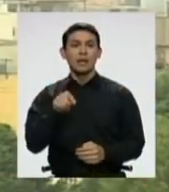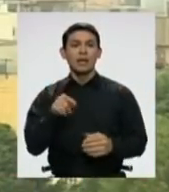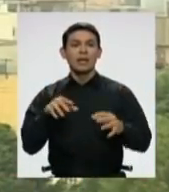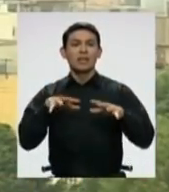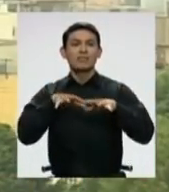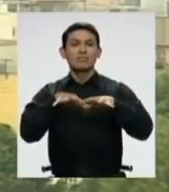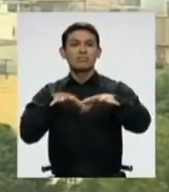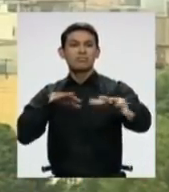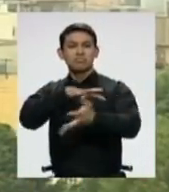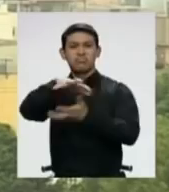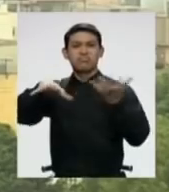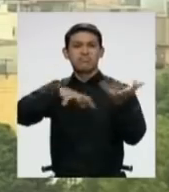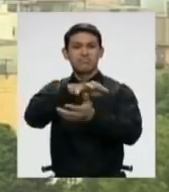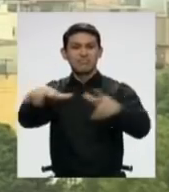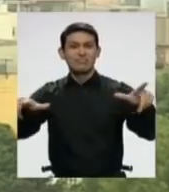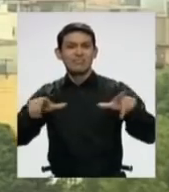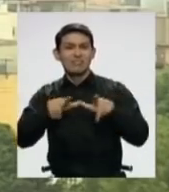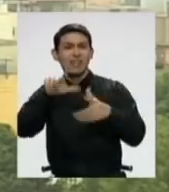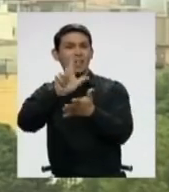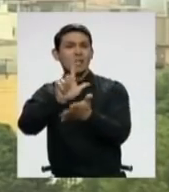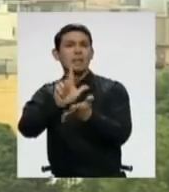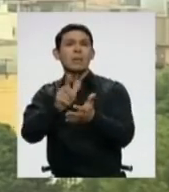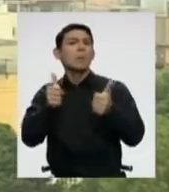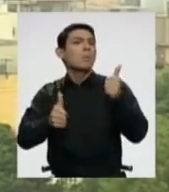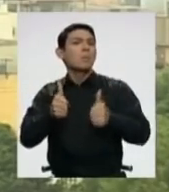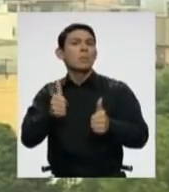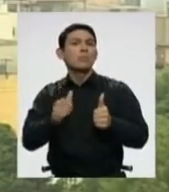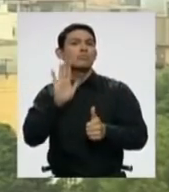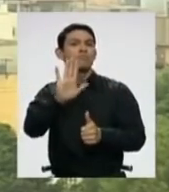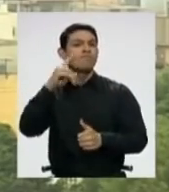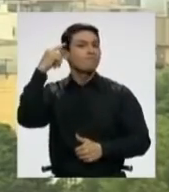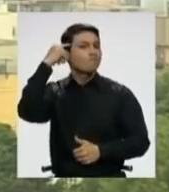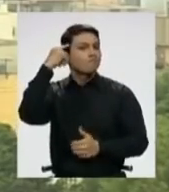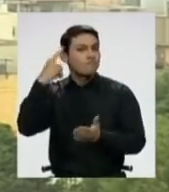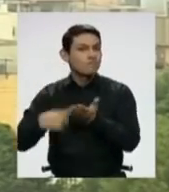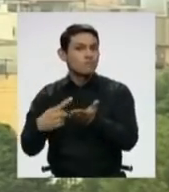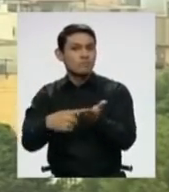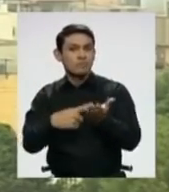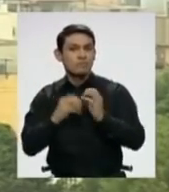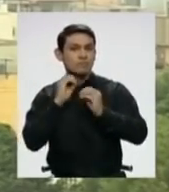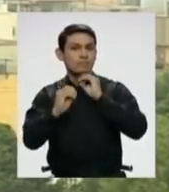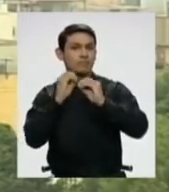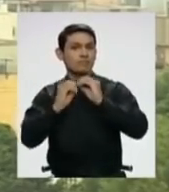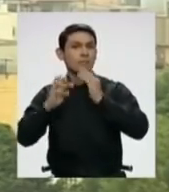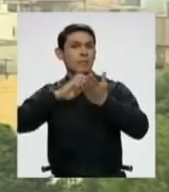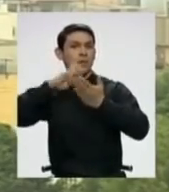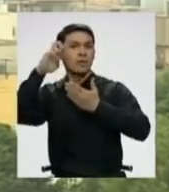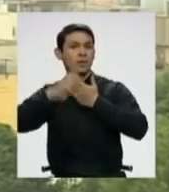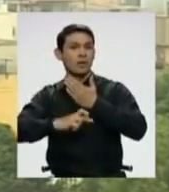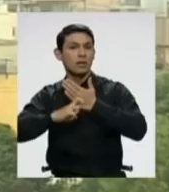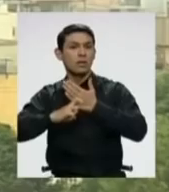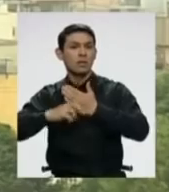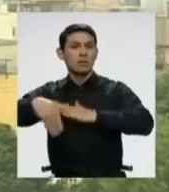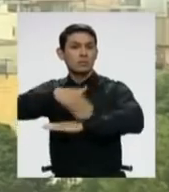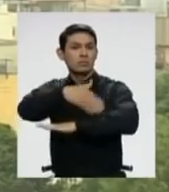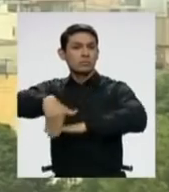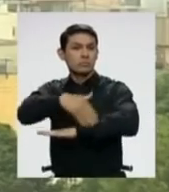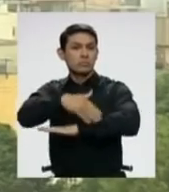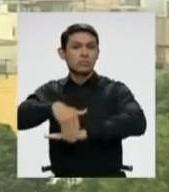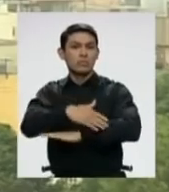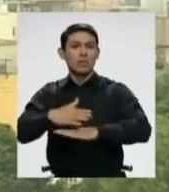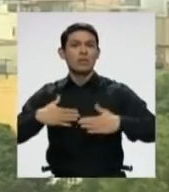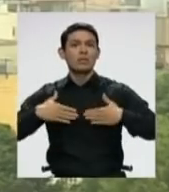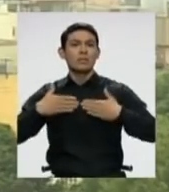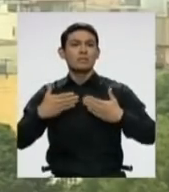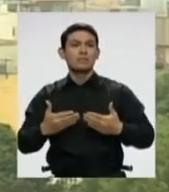desorden territorial que se presenta en Lima, ¿cuál sería su estrategia para establecer un proyecto de planificación urbana integral que evite las